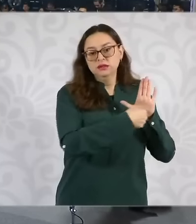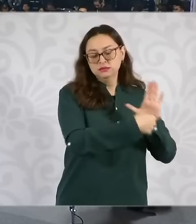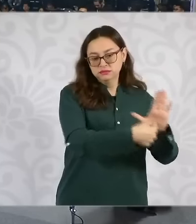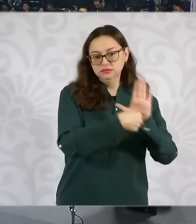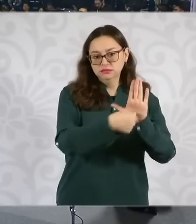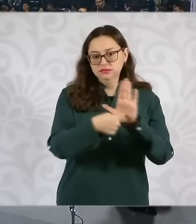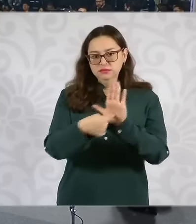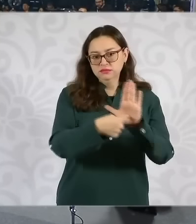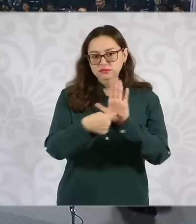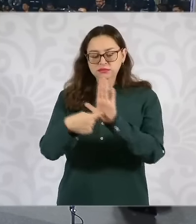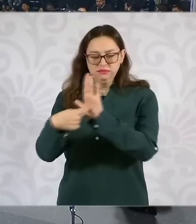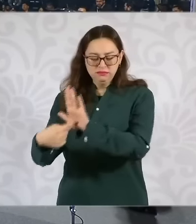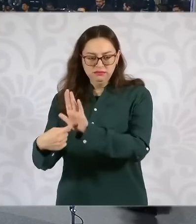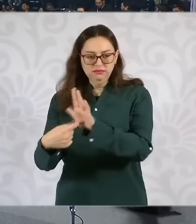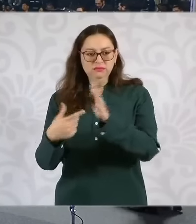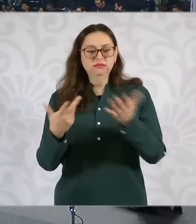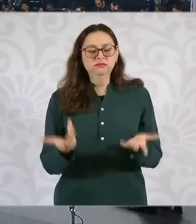estas instituciones.